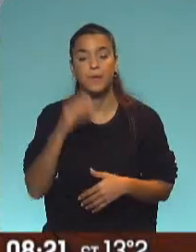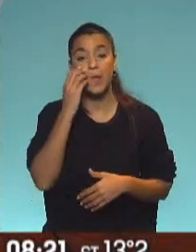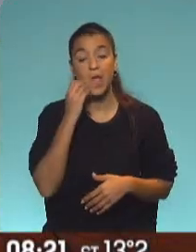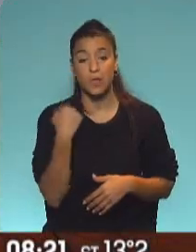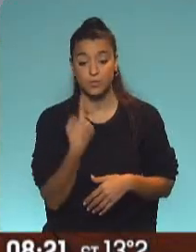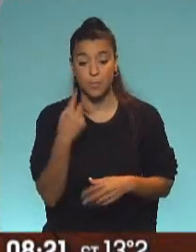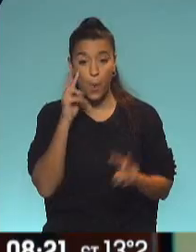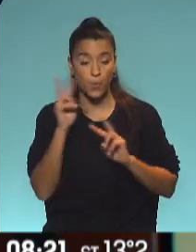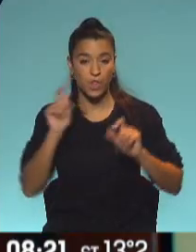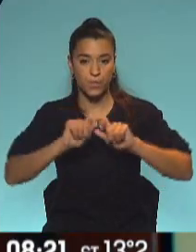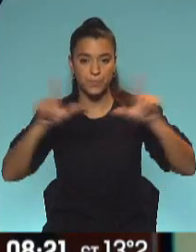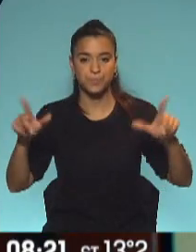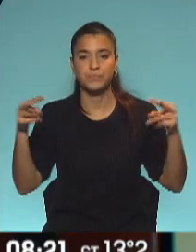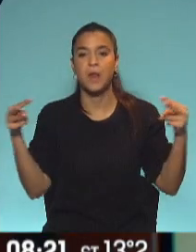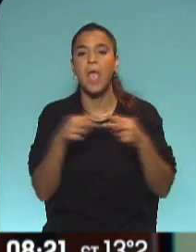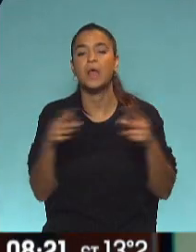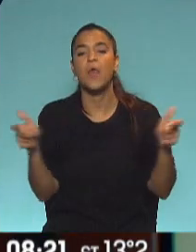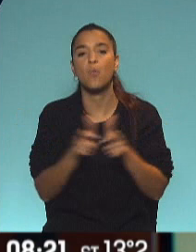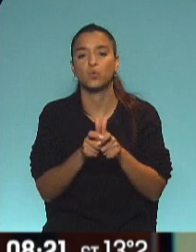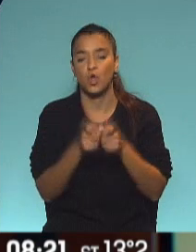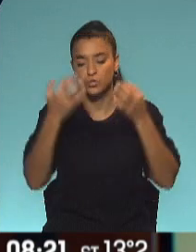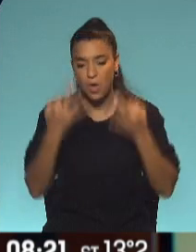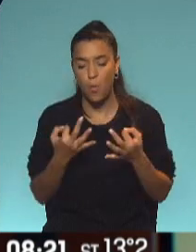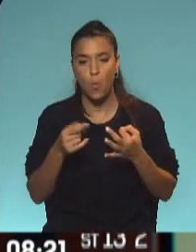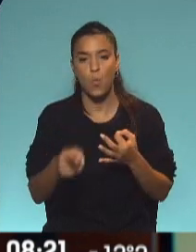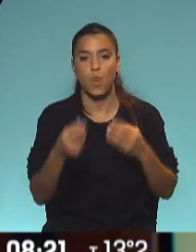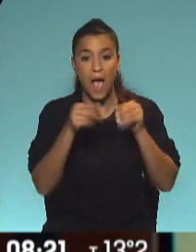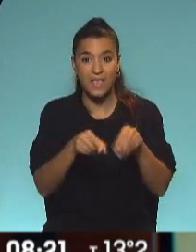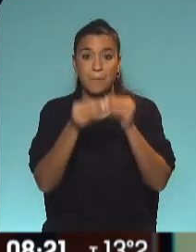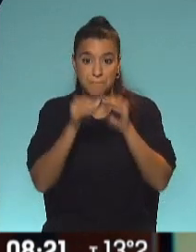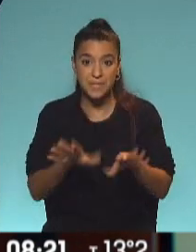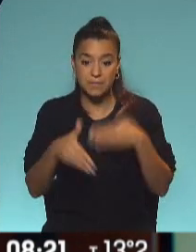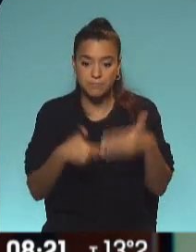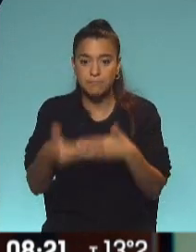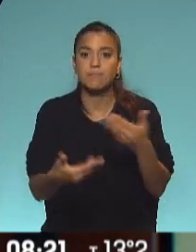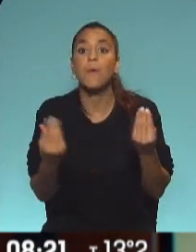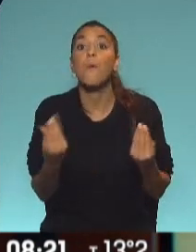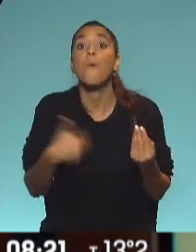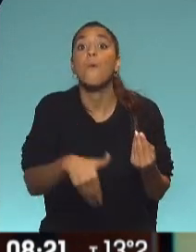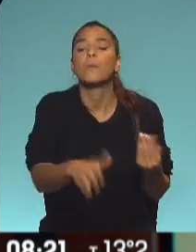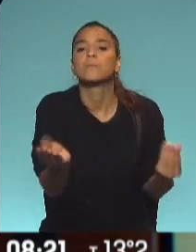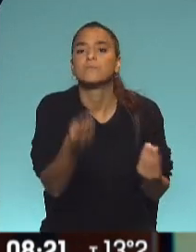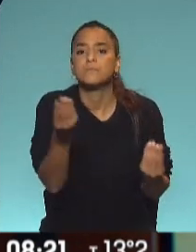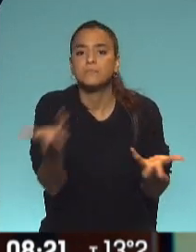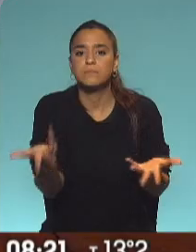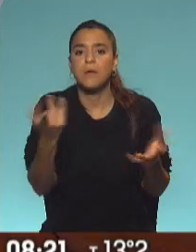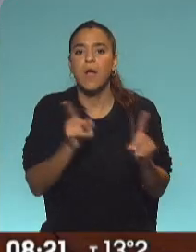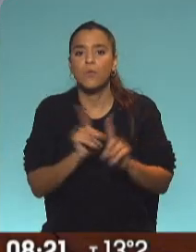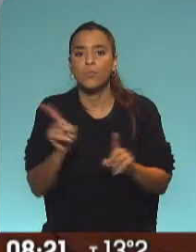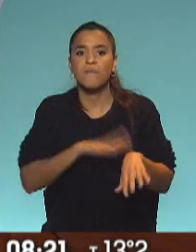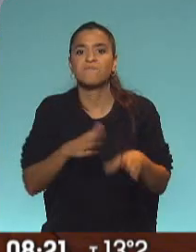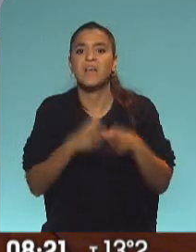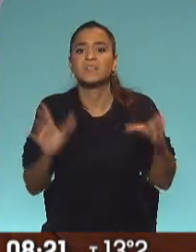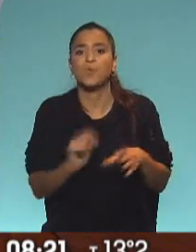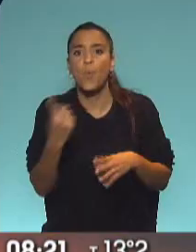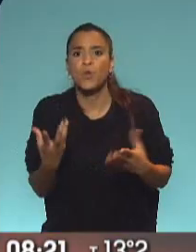Estábamos viendo en las placas el encuentro que se desarrolló y que seguramente fue el inicio de lo que puede llegar a ser, a ver, la tan temida para algunos fase